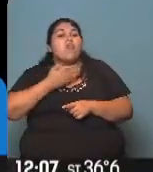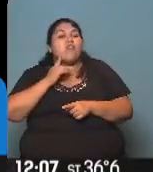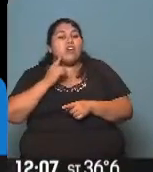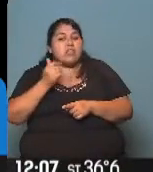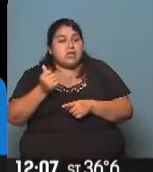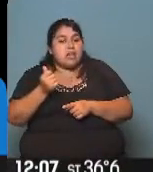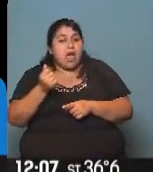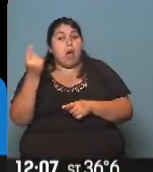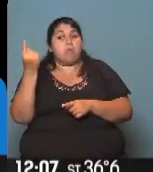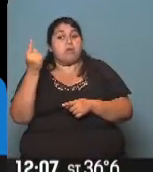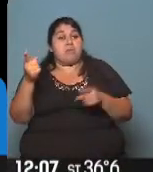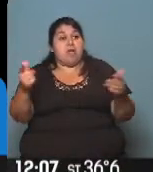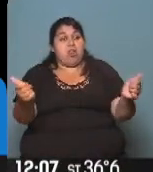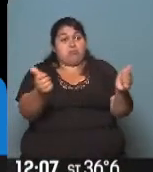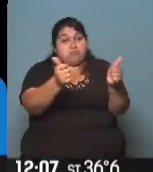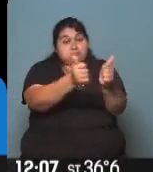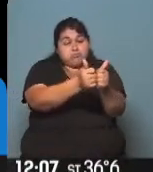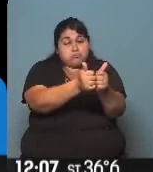ya